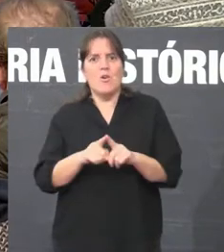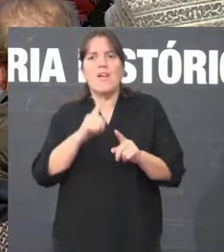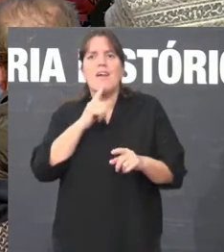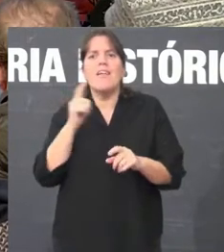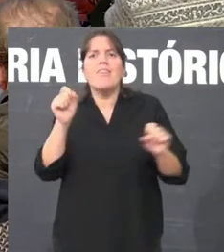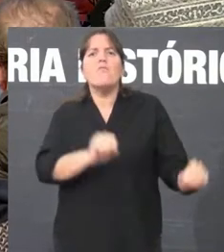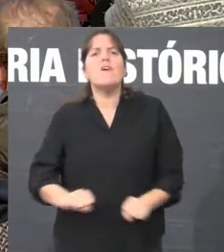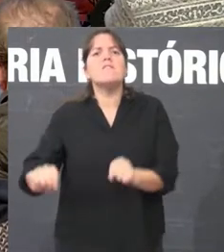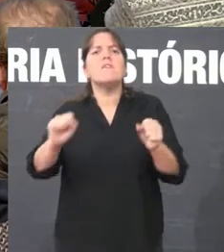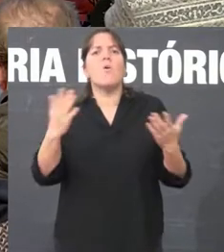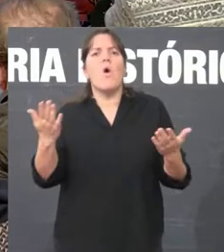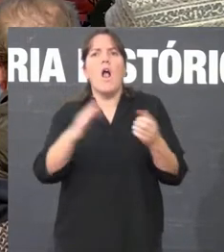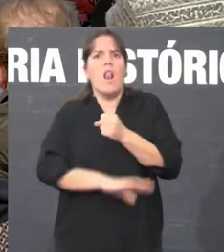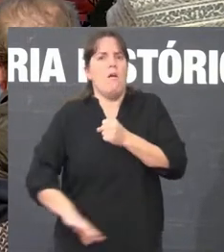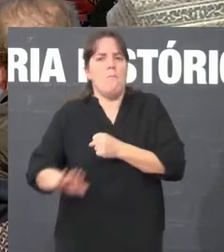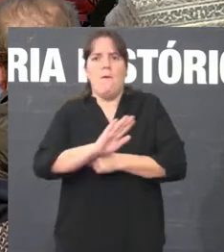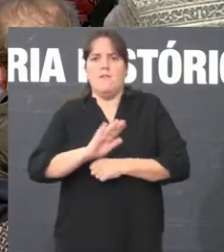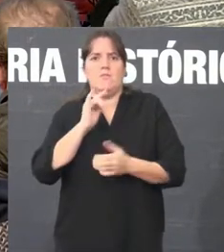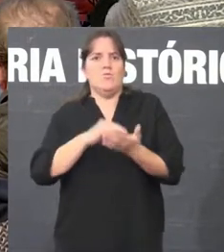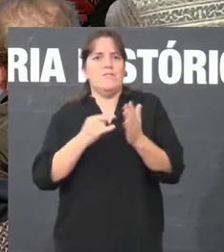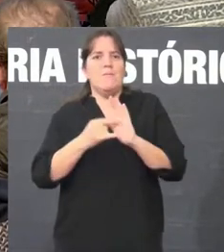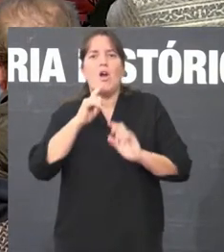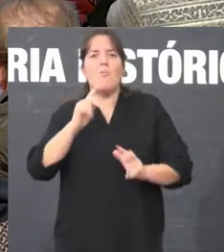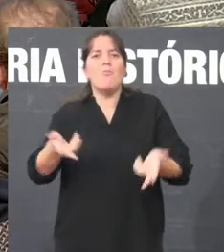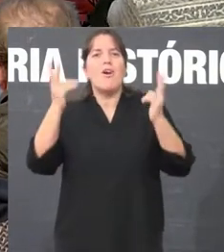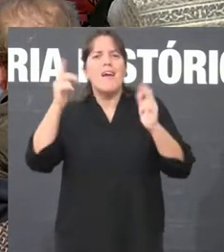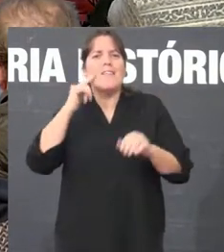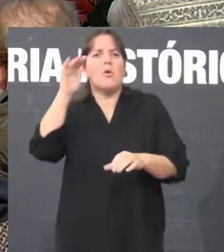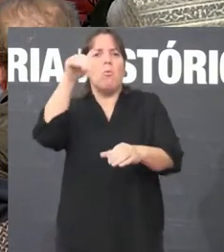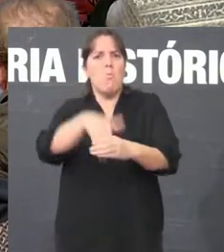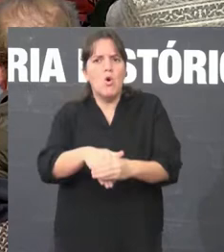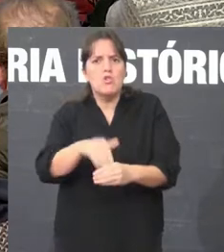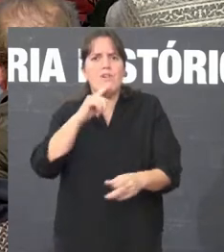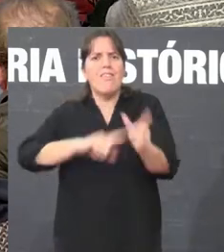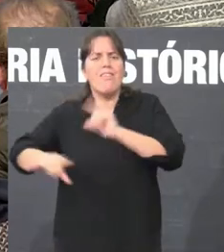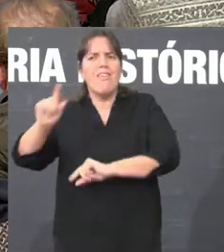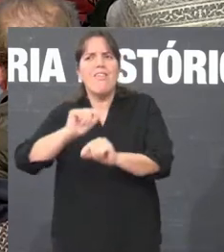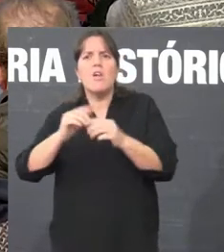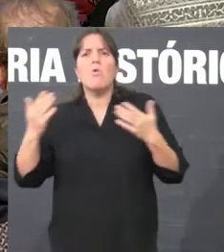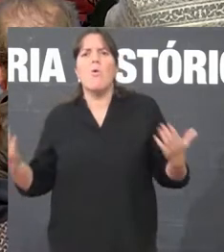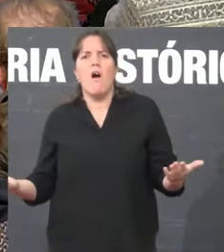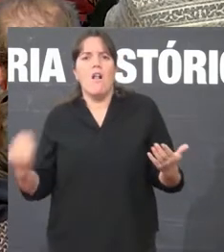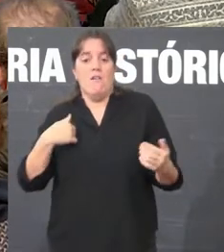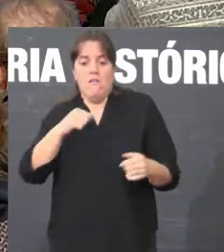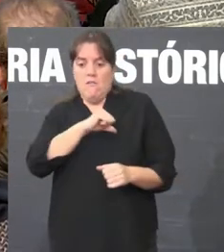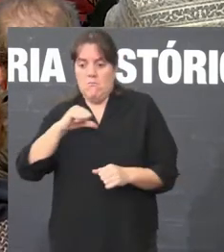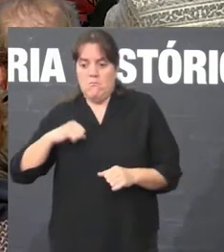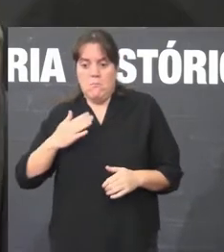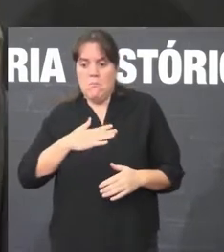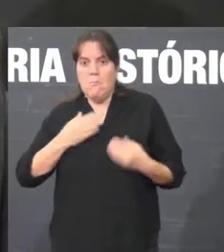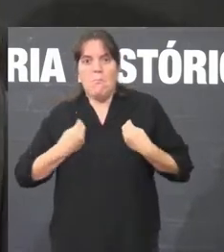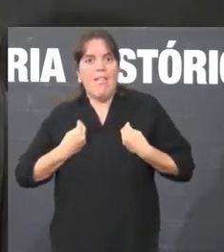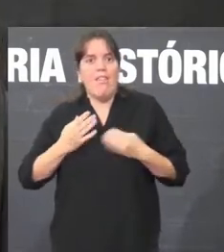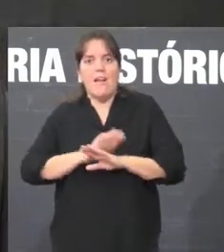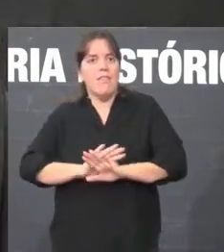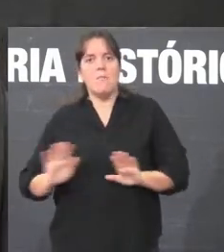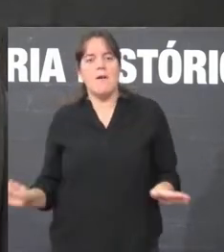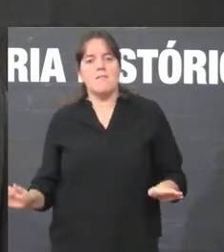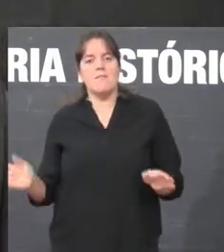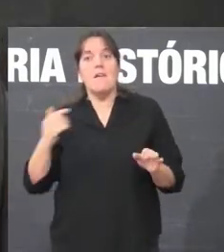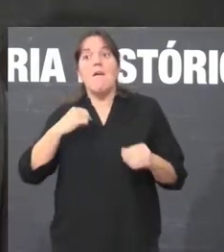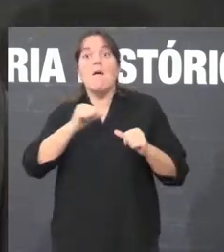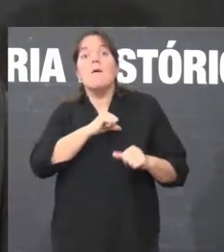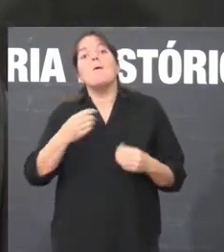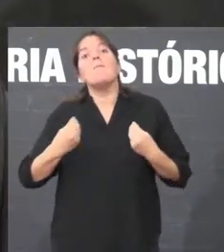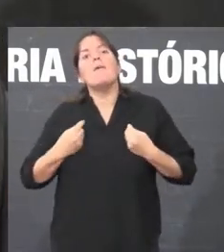sistema democrático, que é o dereito, a través do voto, a poder decidir sobre a túa propia vida colectivamente. Sobre todo, que era o que